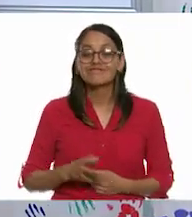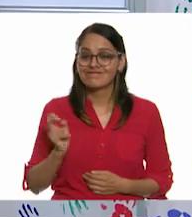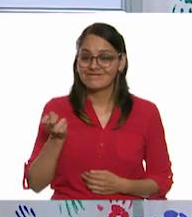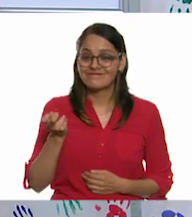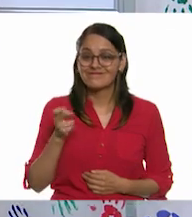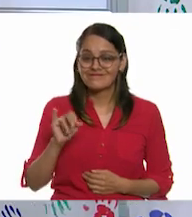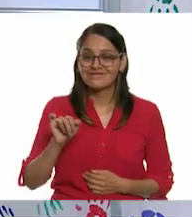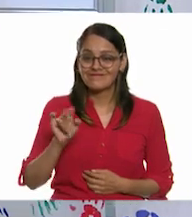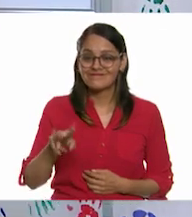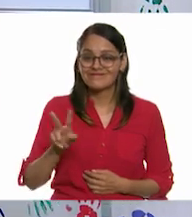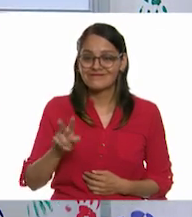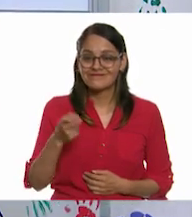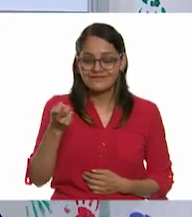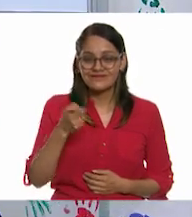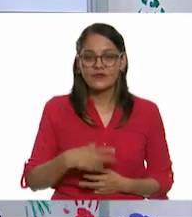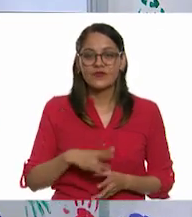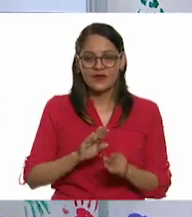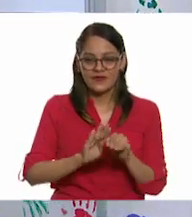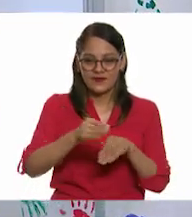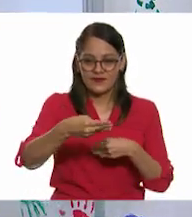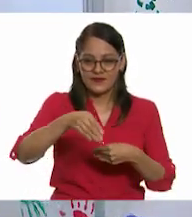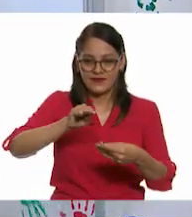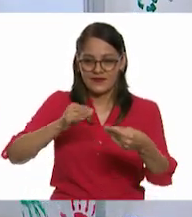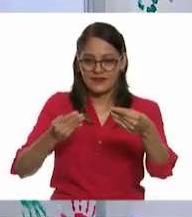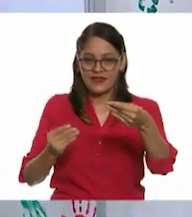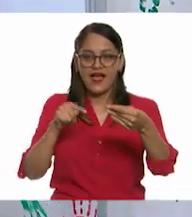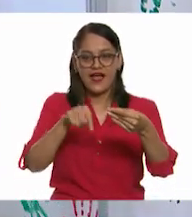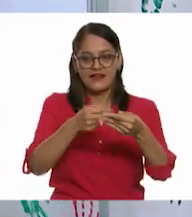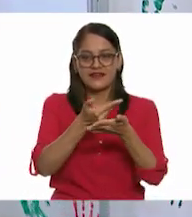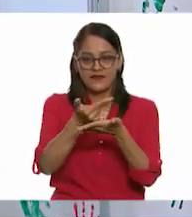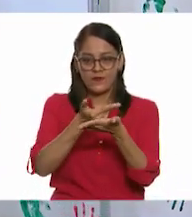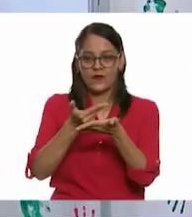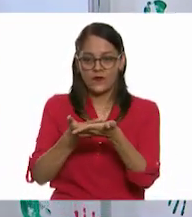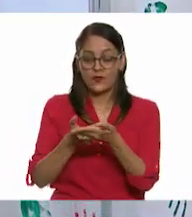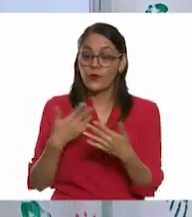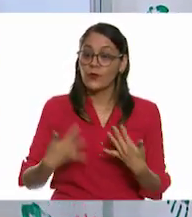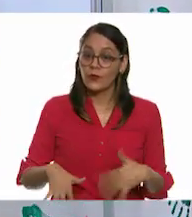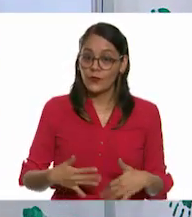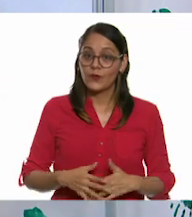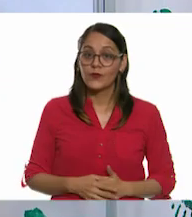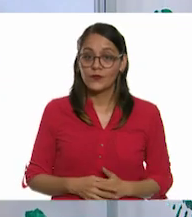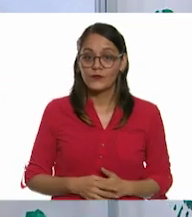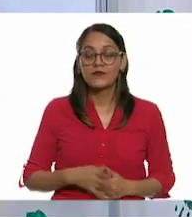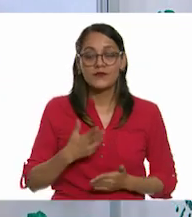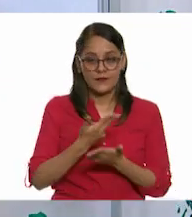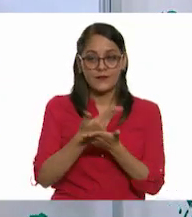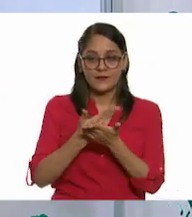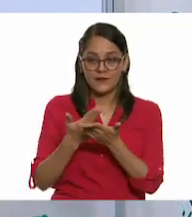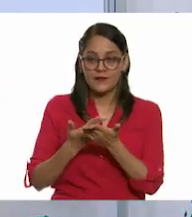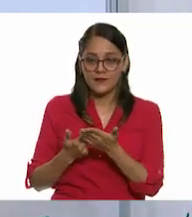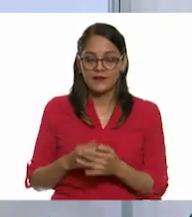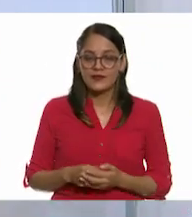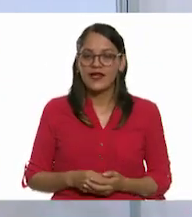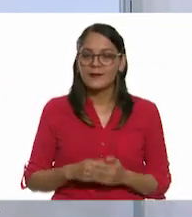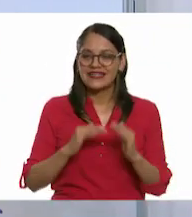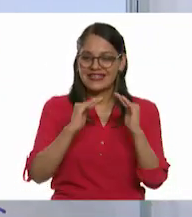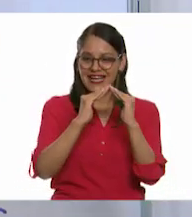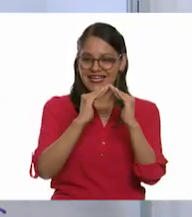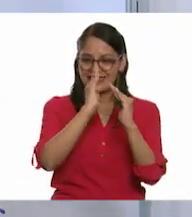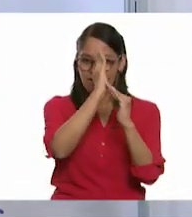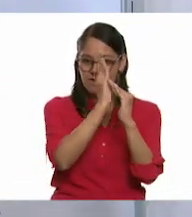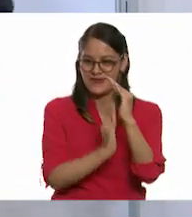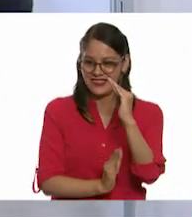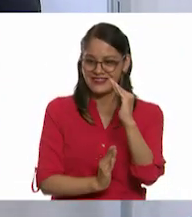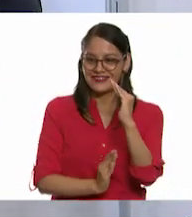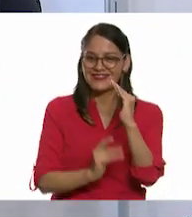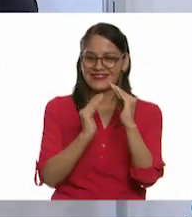Y justamente... ¡Ajá! Ahí está el dibujo. el dibujo. Muy bien. Tenemos el dibujo. ¡Va la mitad de una casa! Exacto,